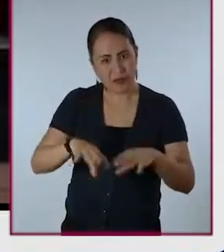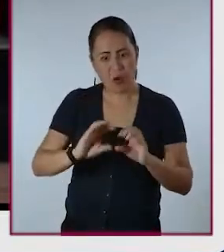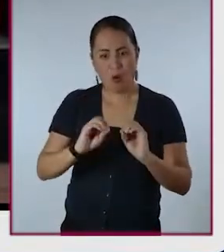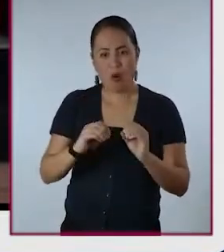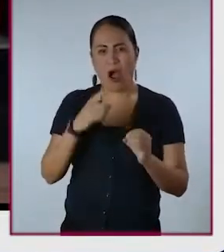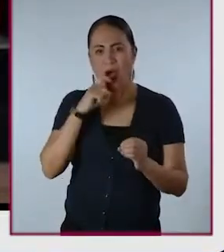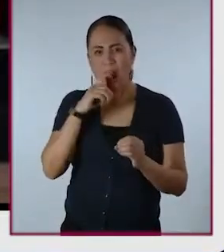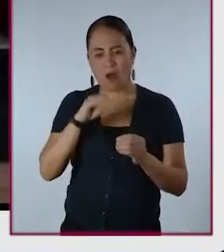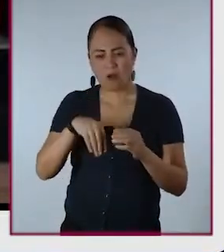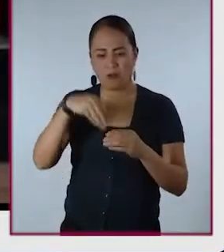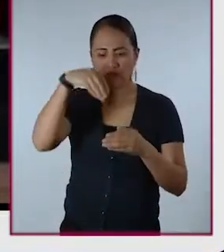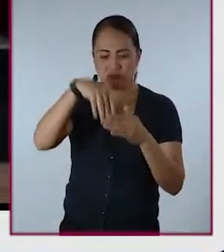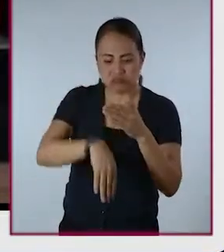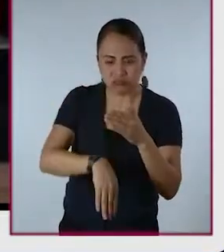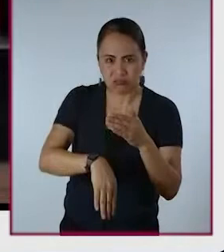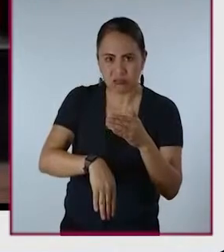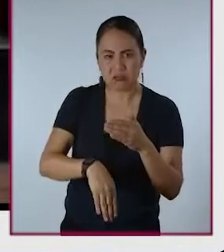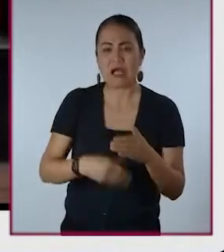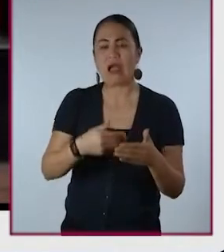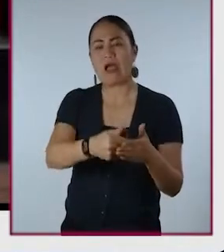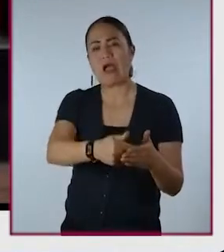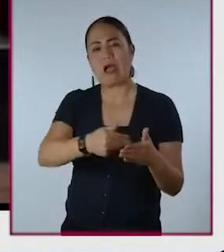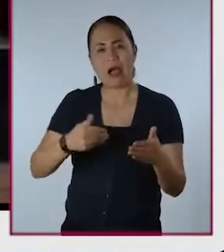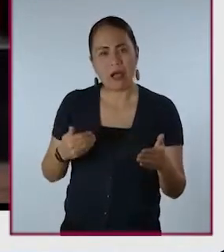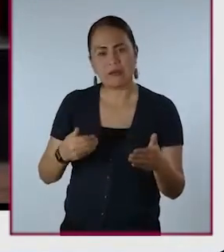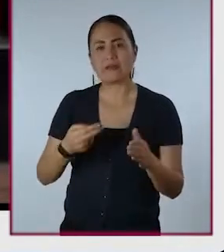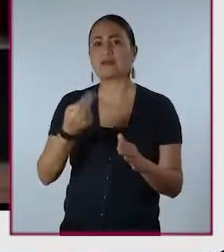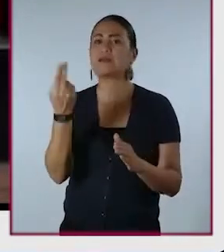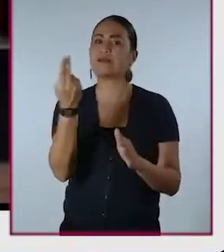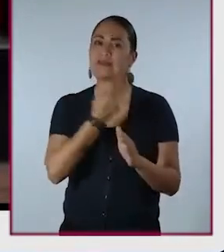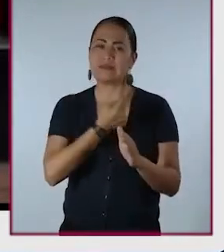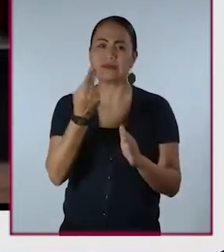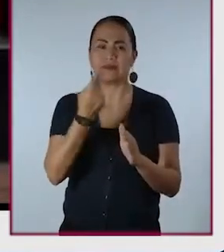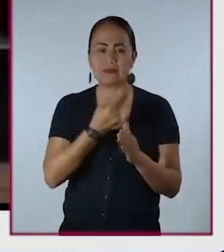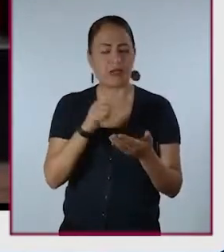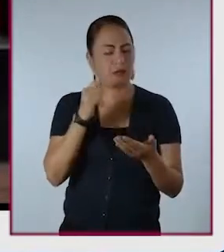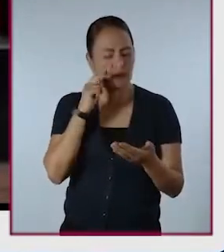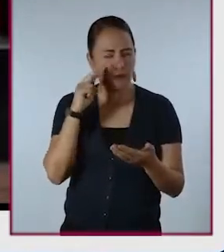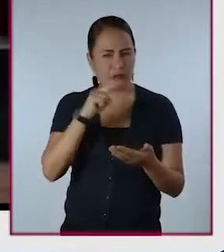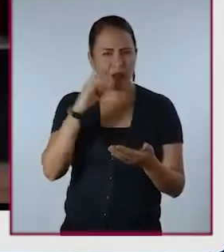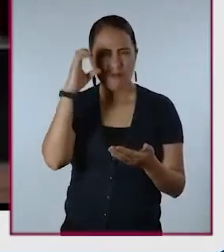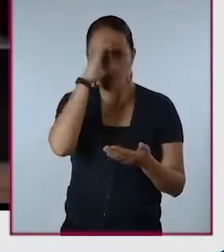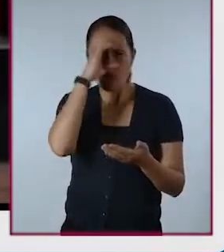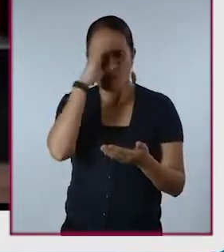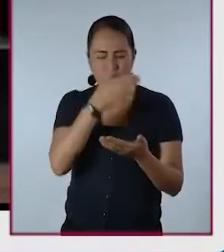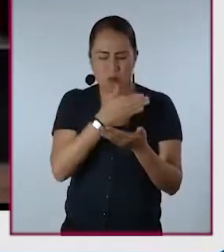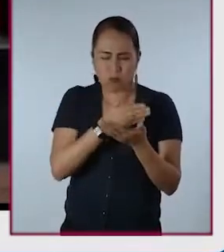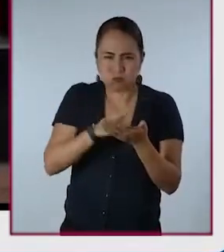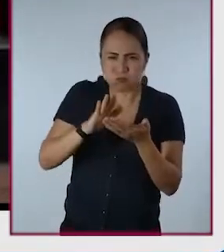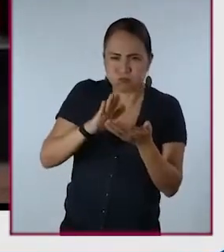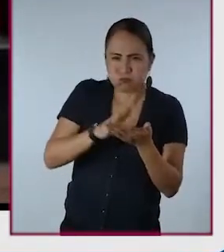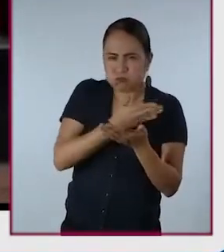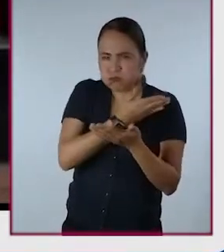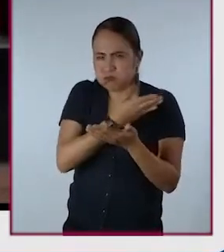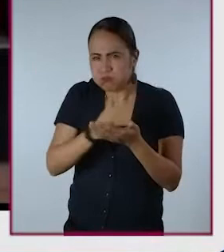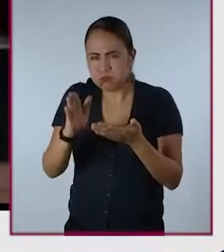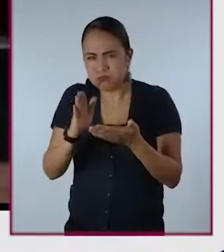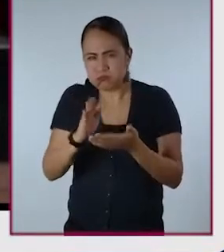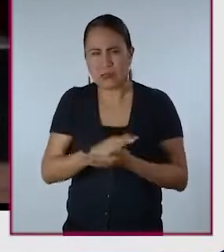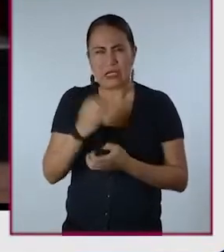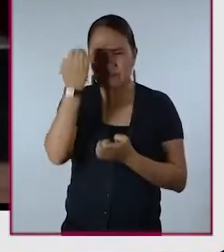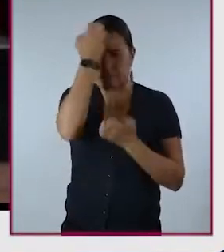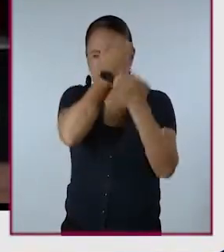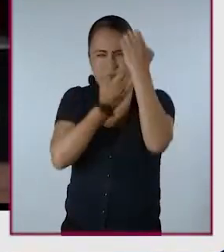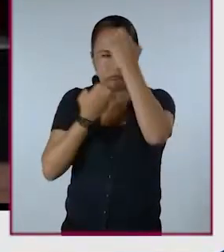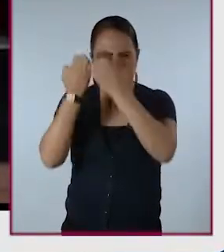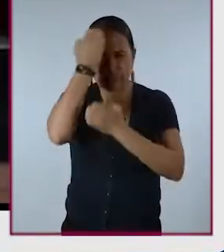el agua, tienes que hacer una purga budista, ¿sí?, para